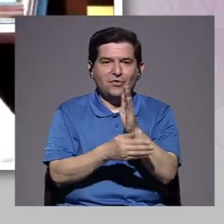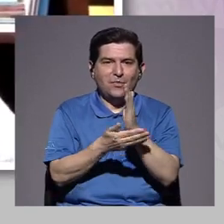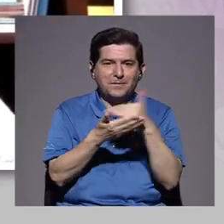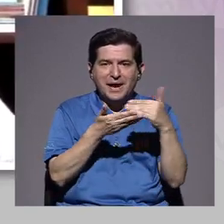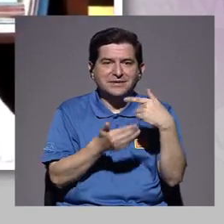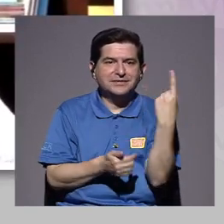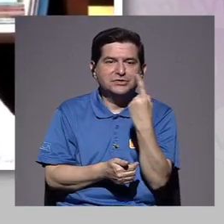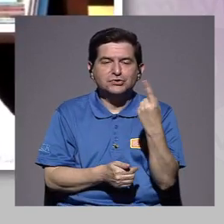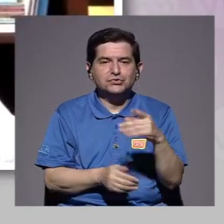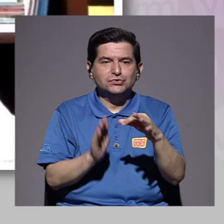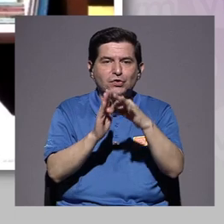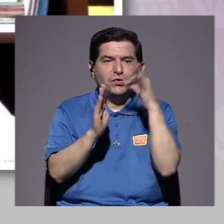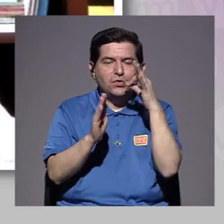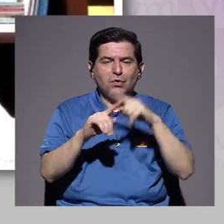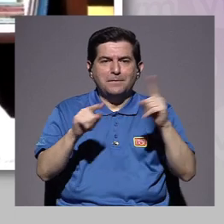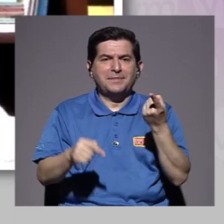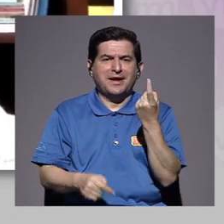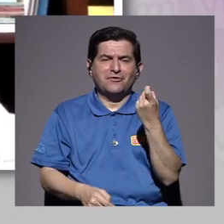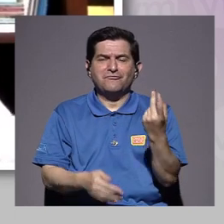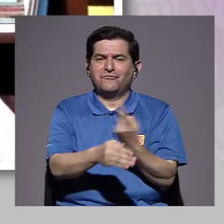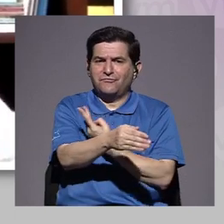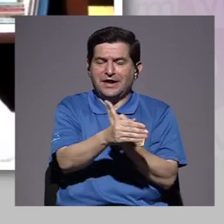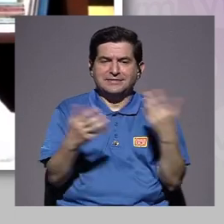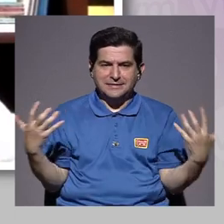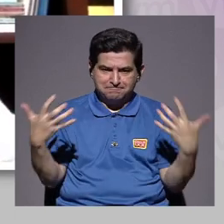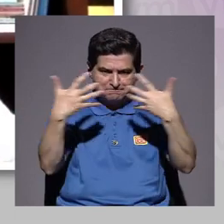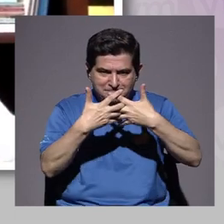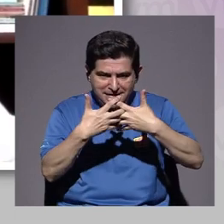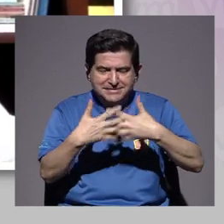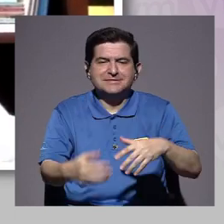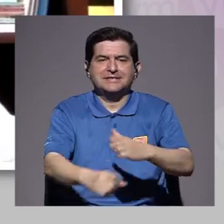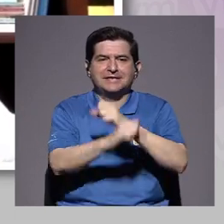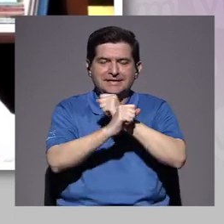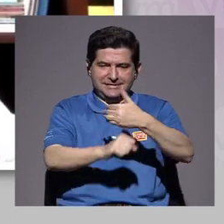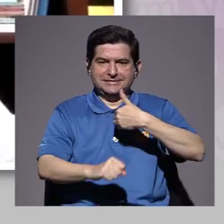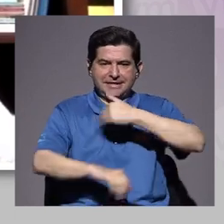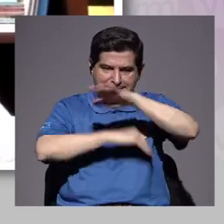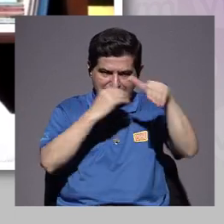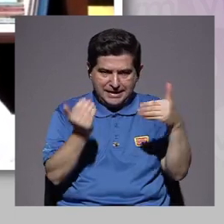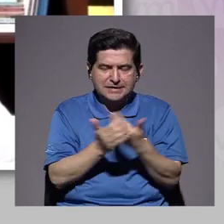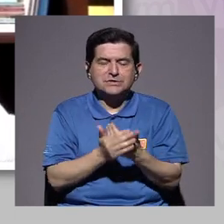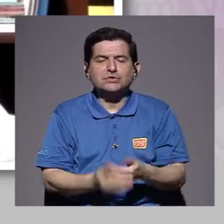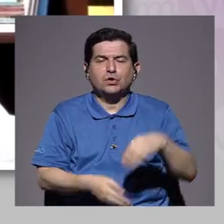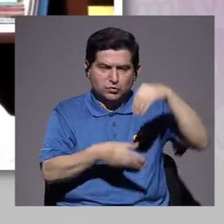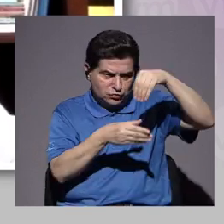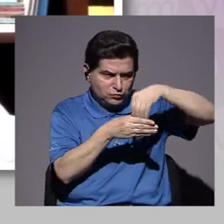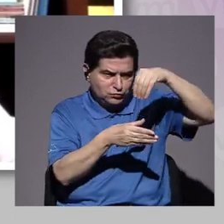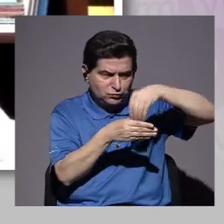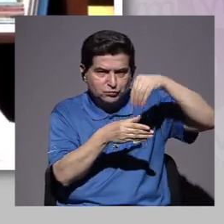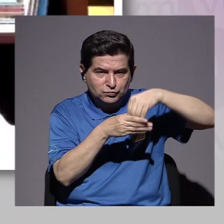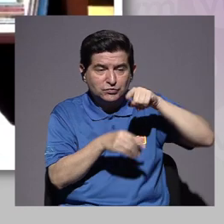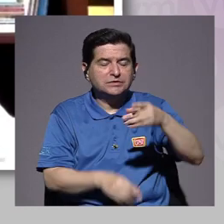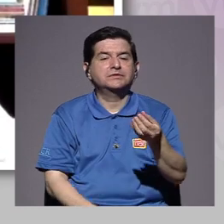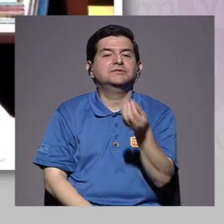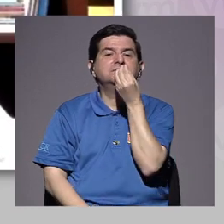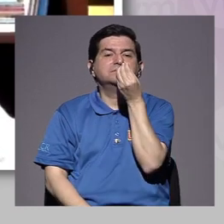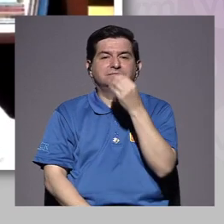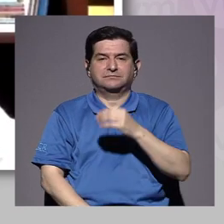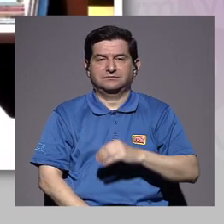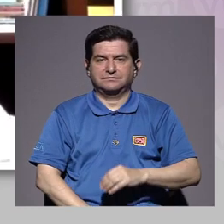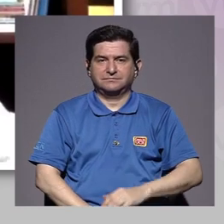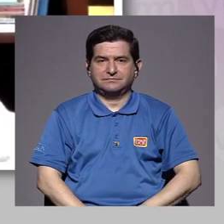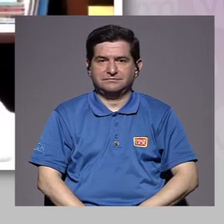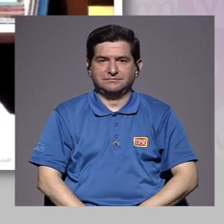es que también ocupamos los vegetales porque es la mezcla de todo que nos va a asegurar obtener todos los nutrientes de esos